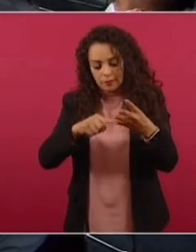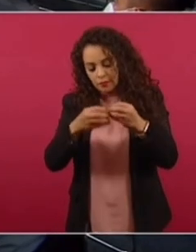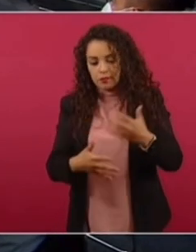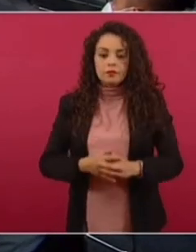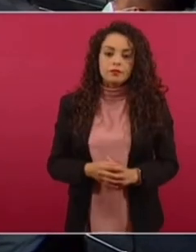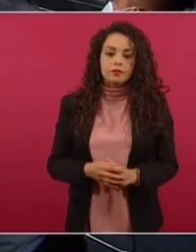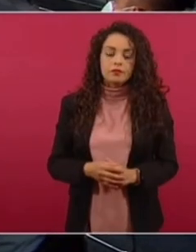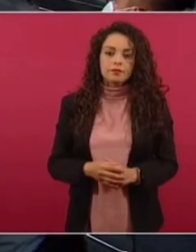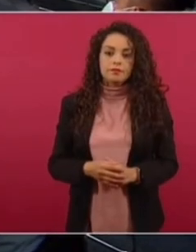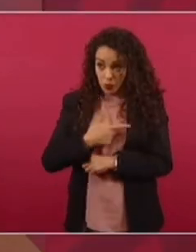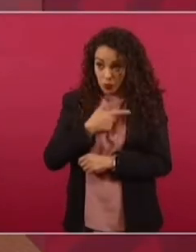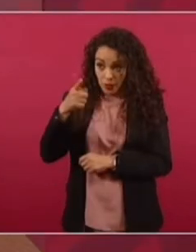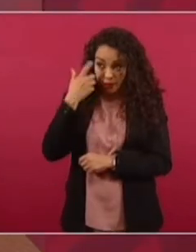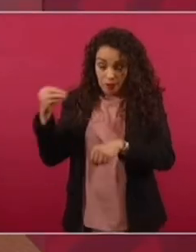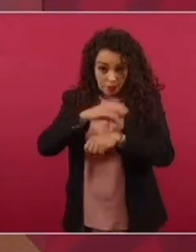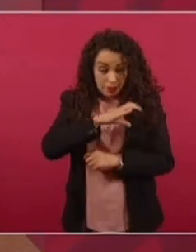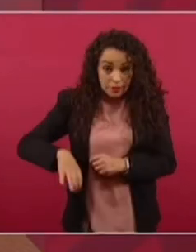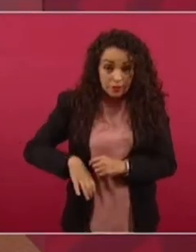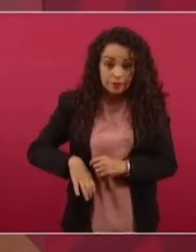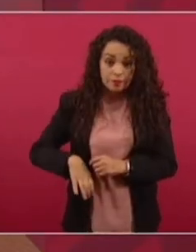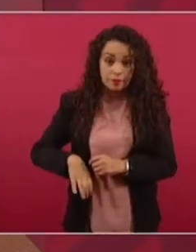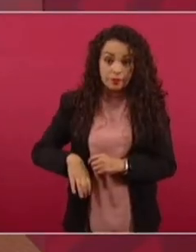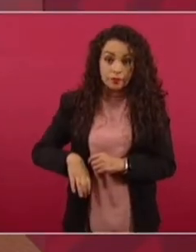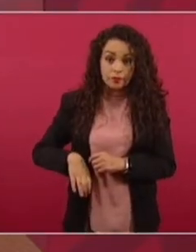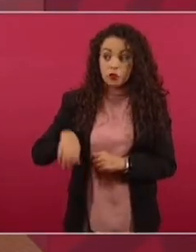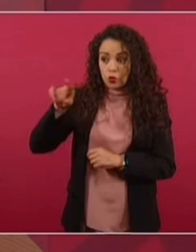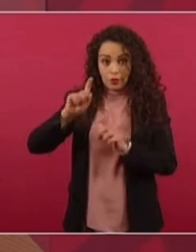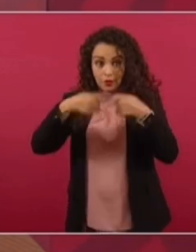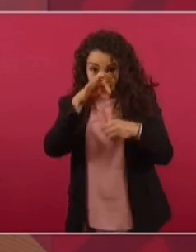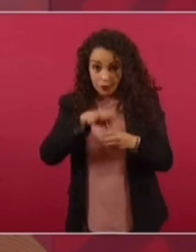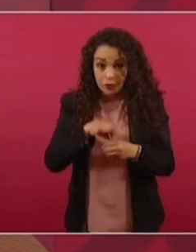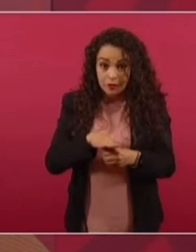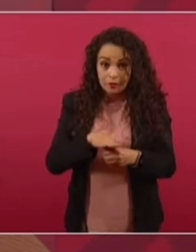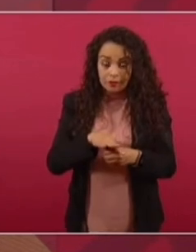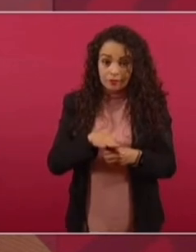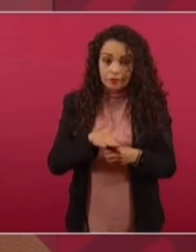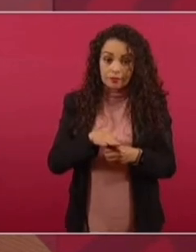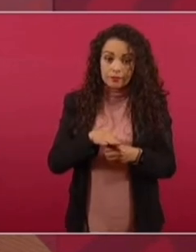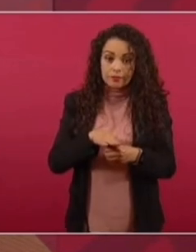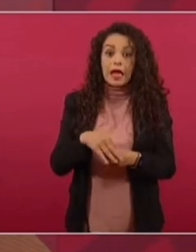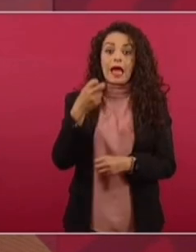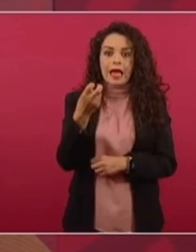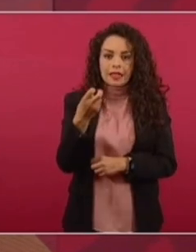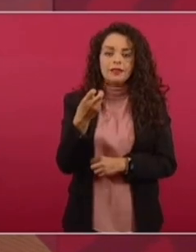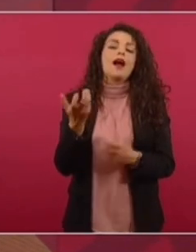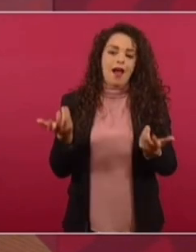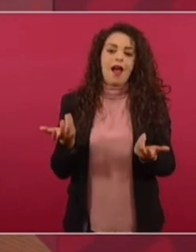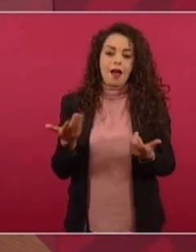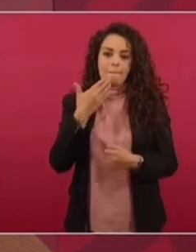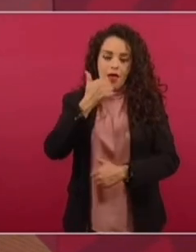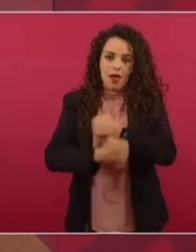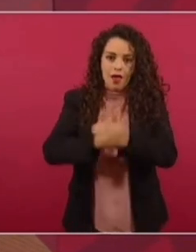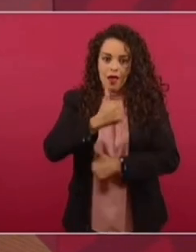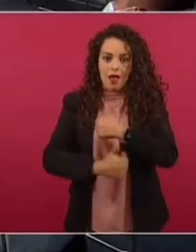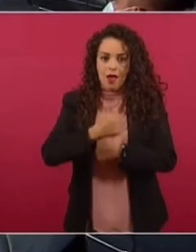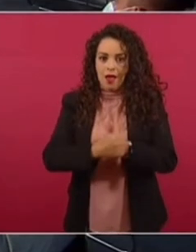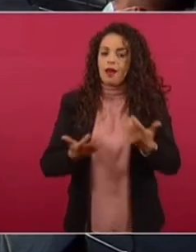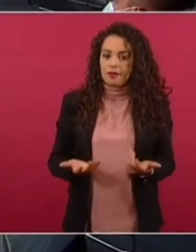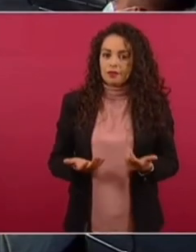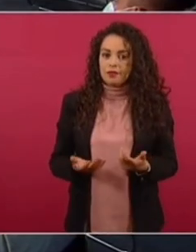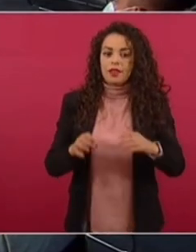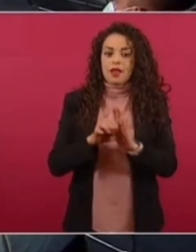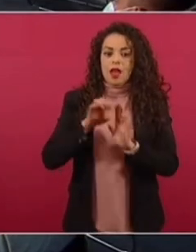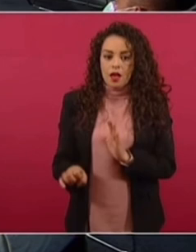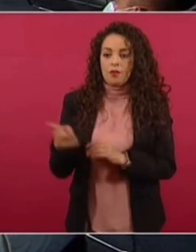gustaría que fuese candidata o candidato? ¿Votarías por él? Y se hace la confronta con nosotros. Si el candidato del